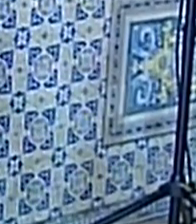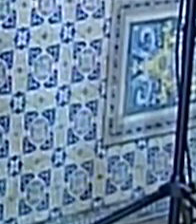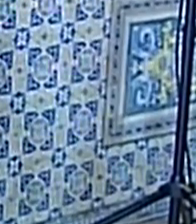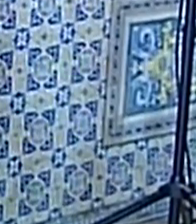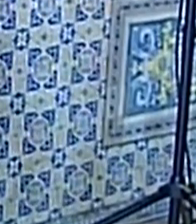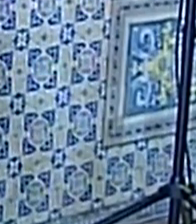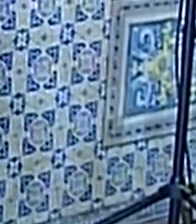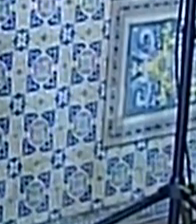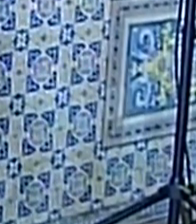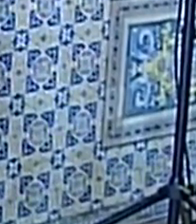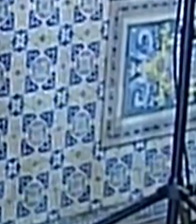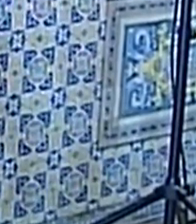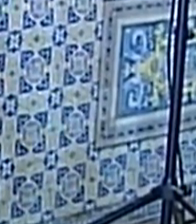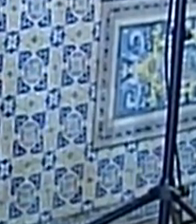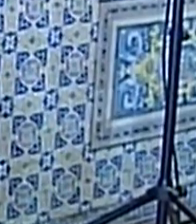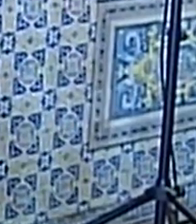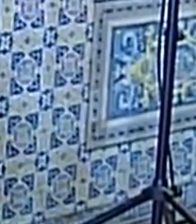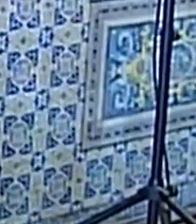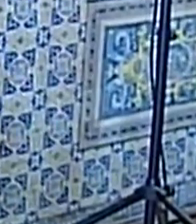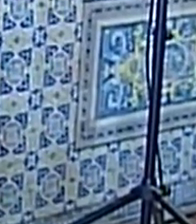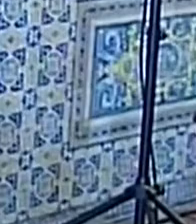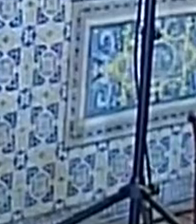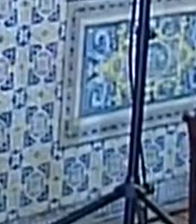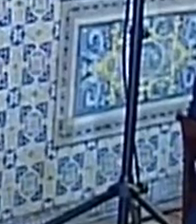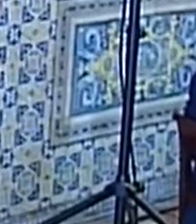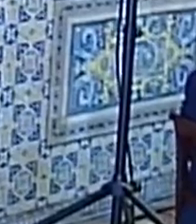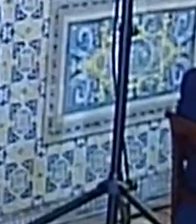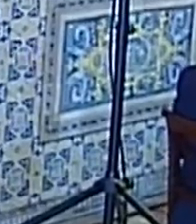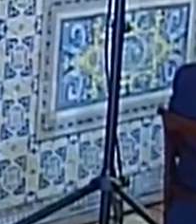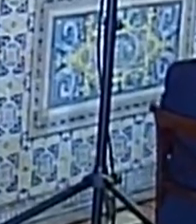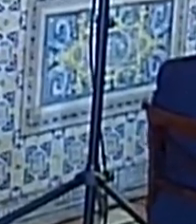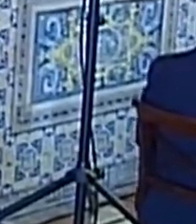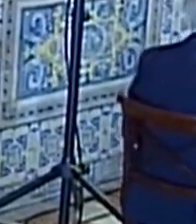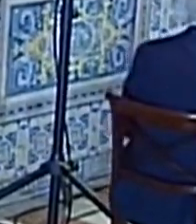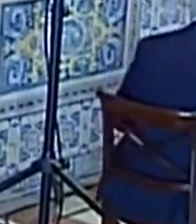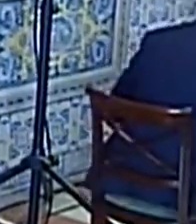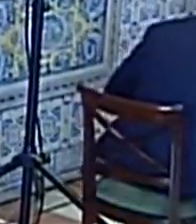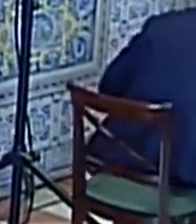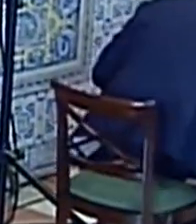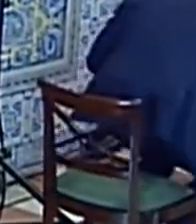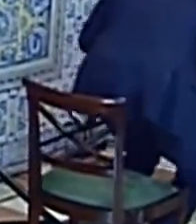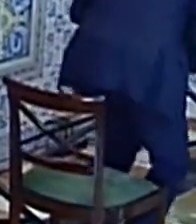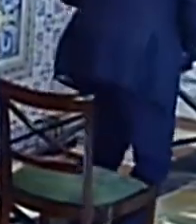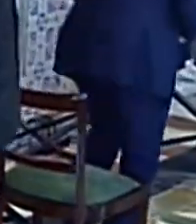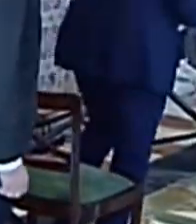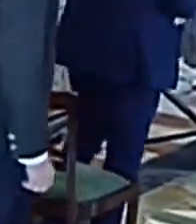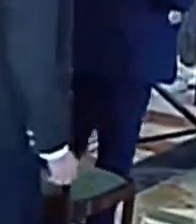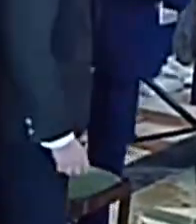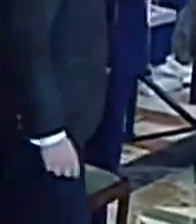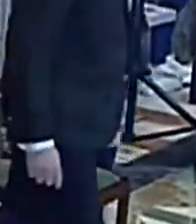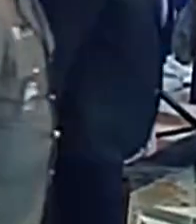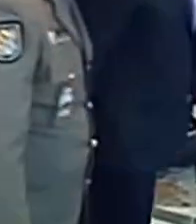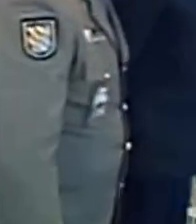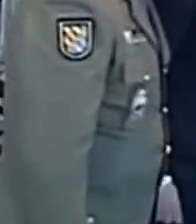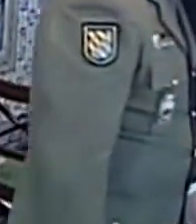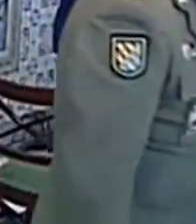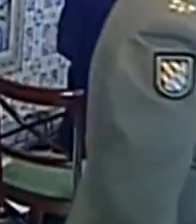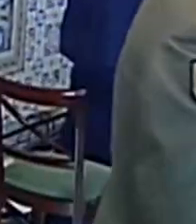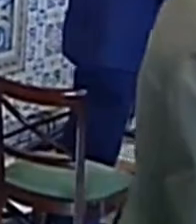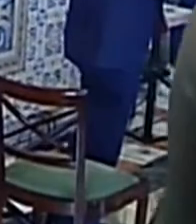Premio de Convivencia, el presidente de la Fundación, profesor Manuel Broseta, la ministra de